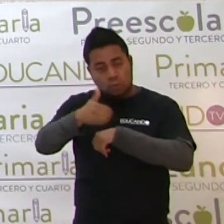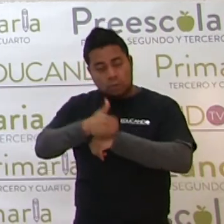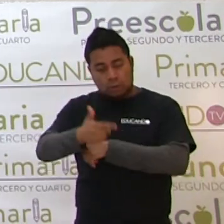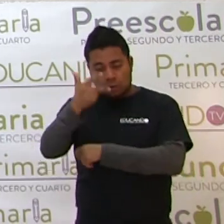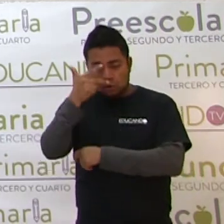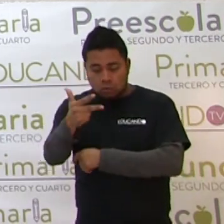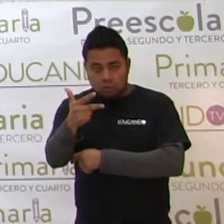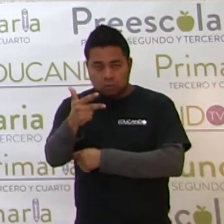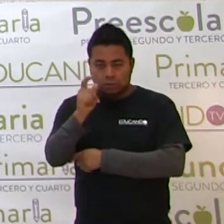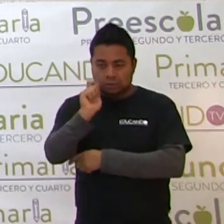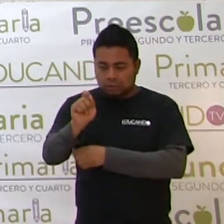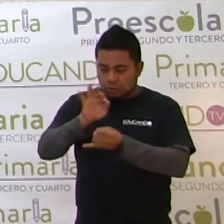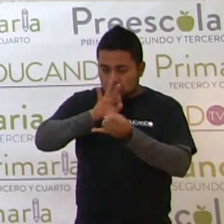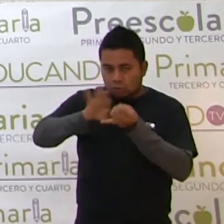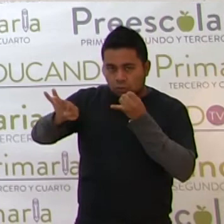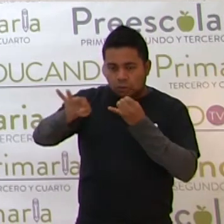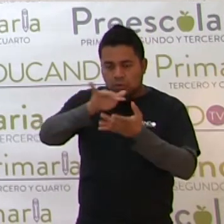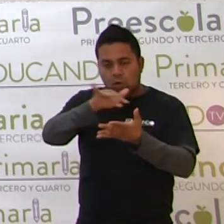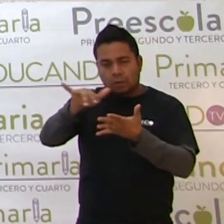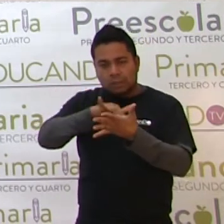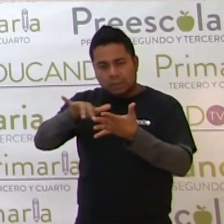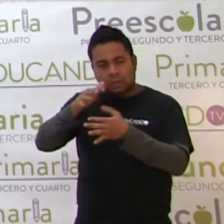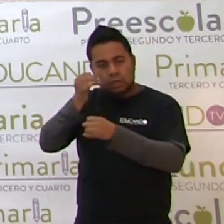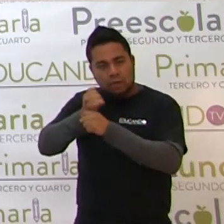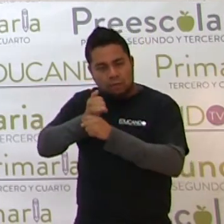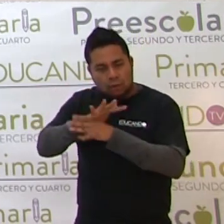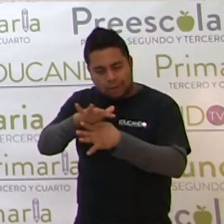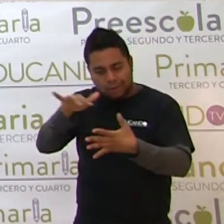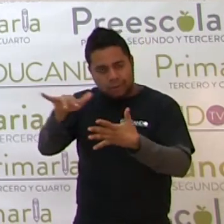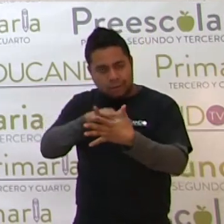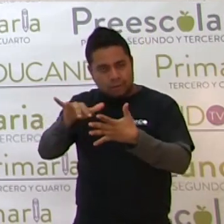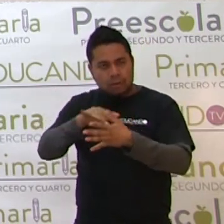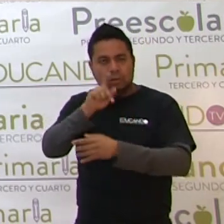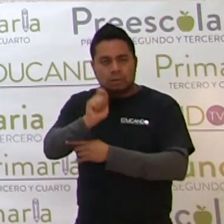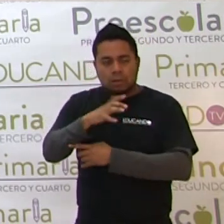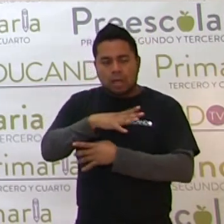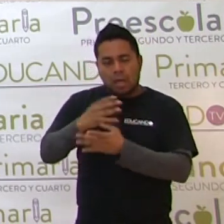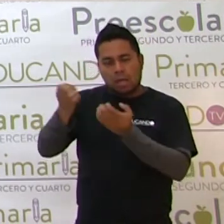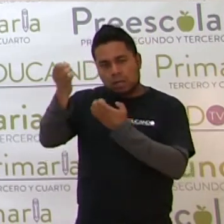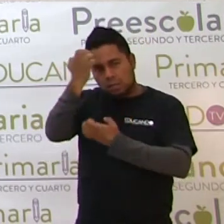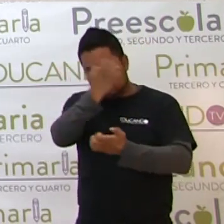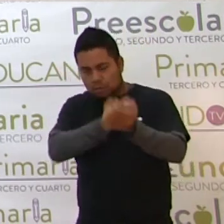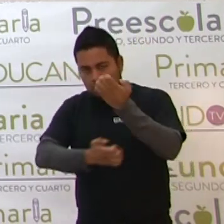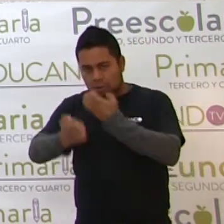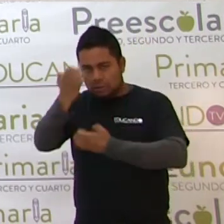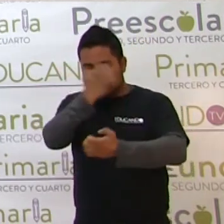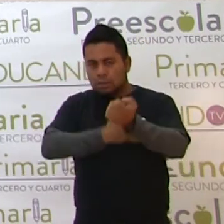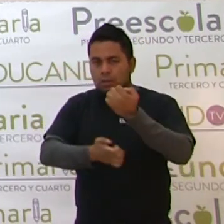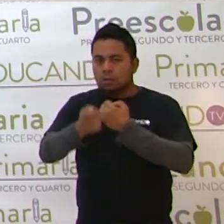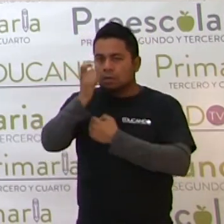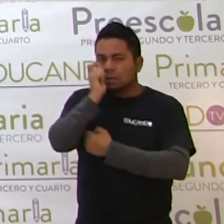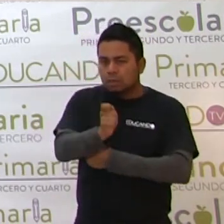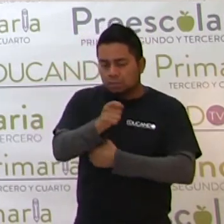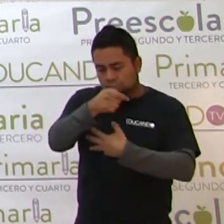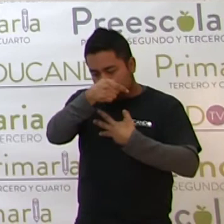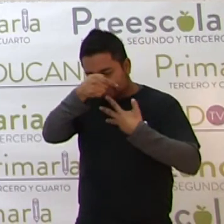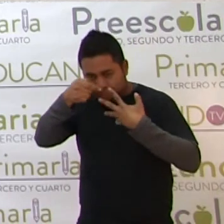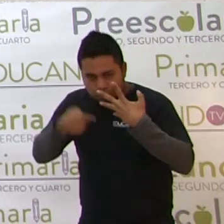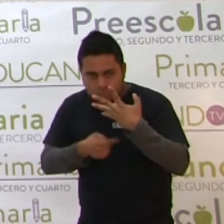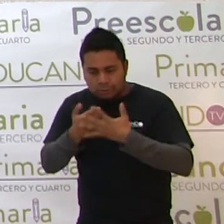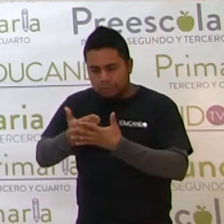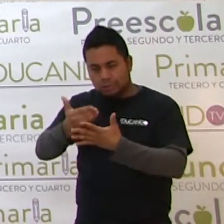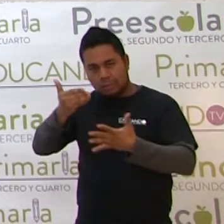versión final del texto informativo. Vamos a ir revisando todos los puntos que ya